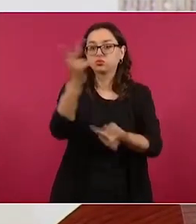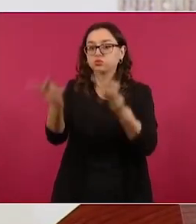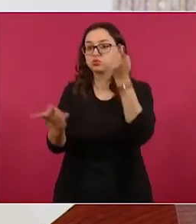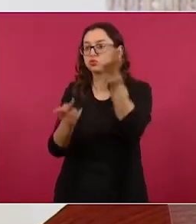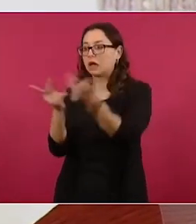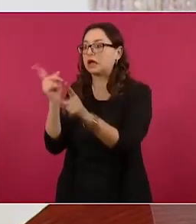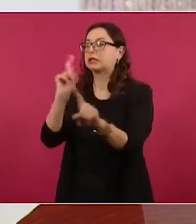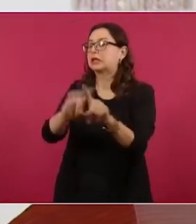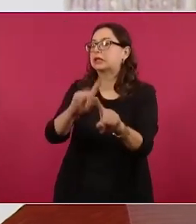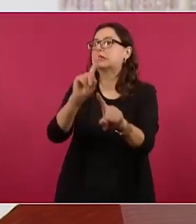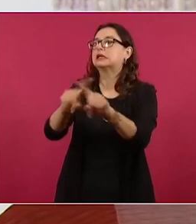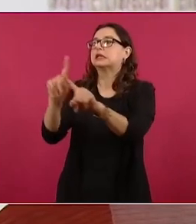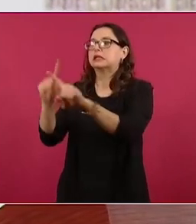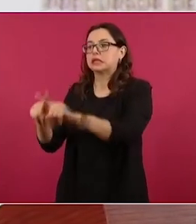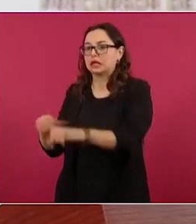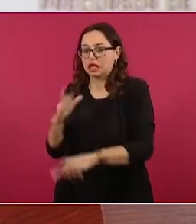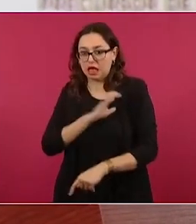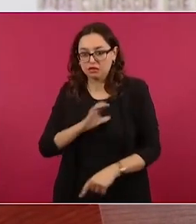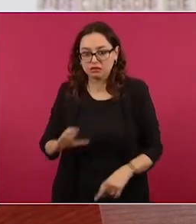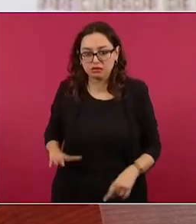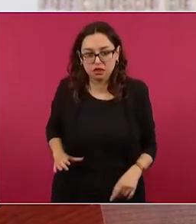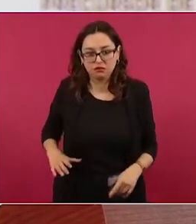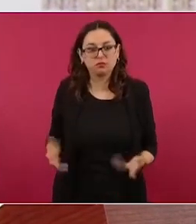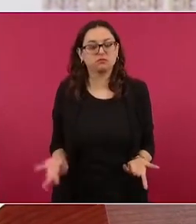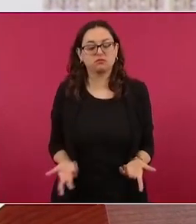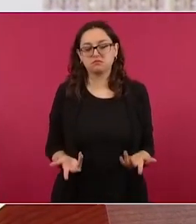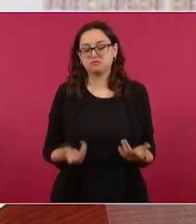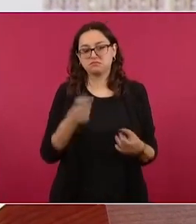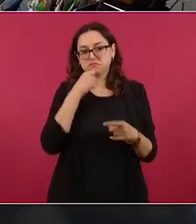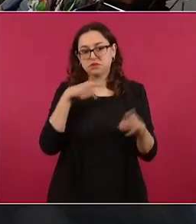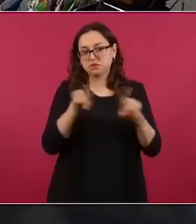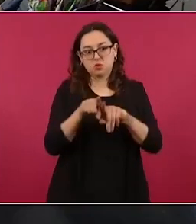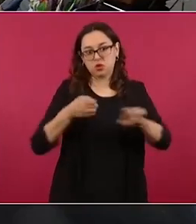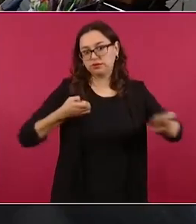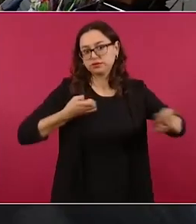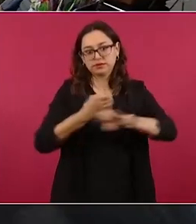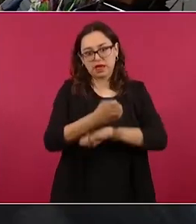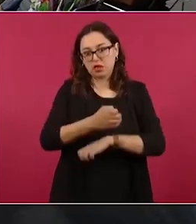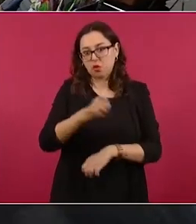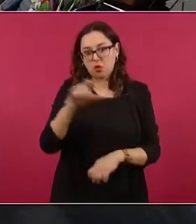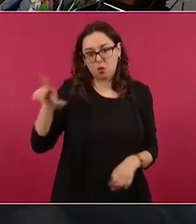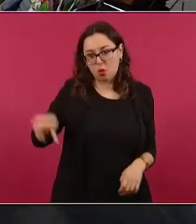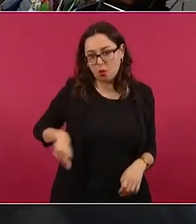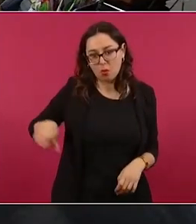las gubernaturas, también cuando